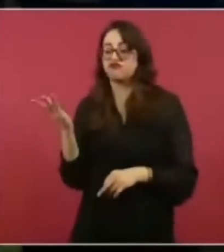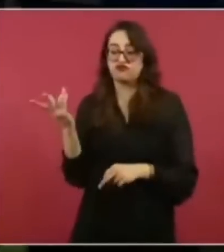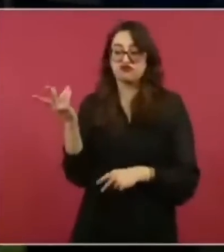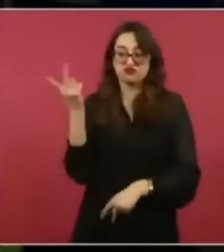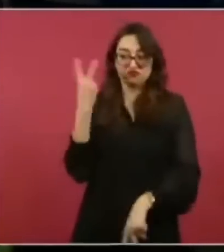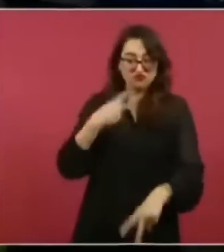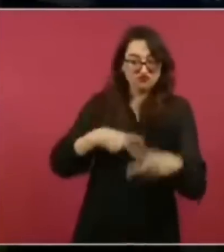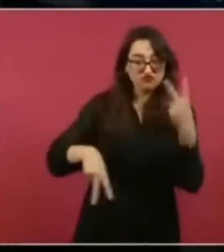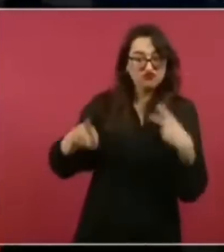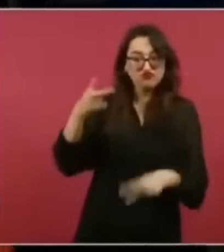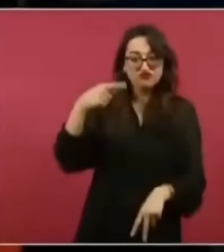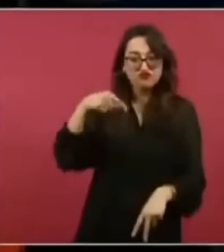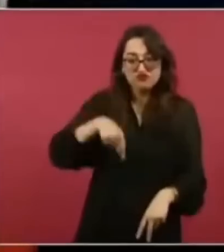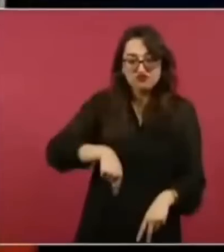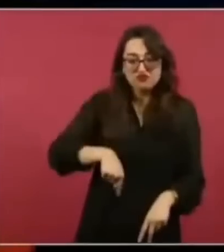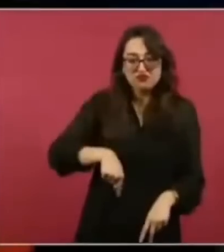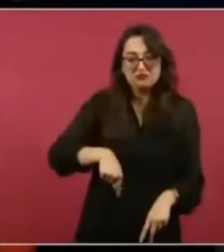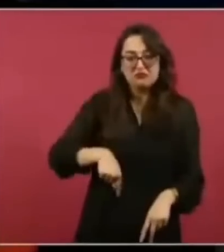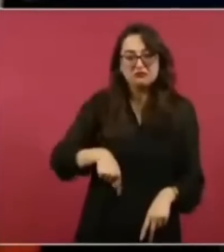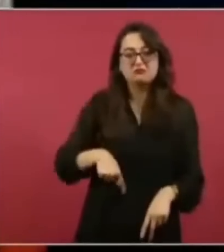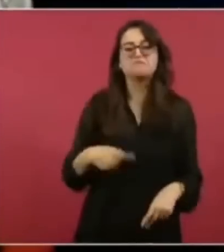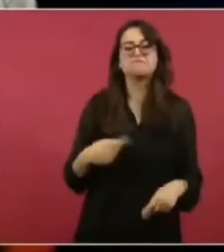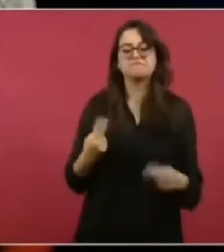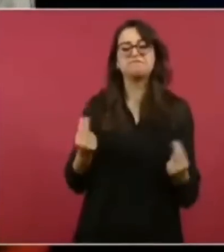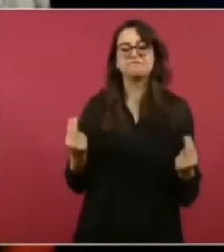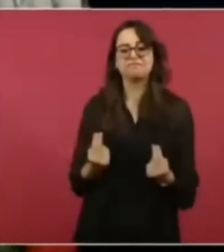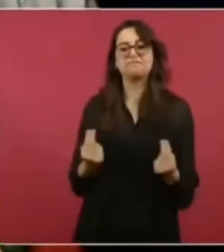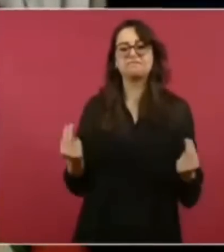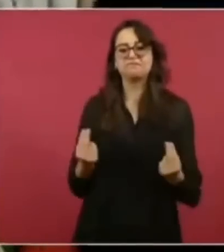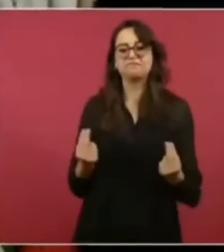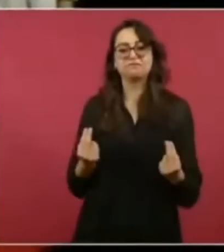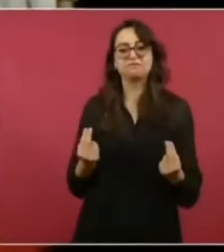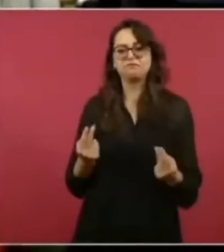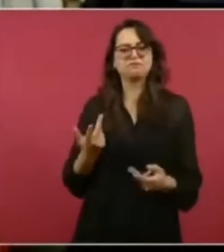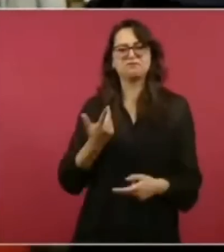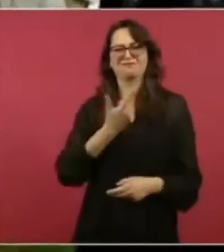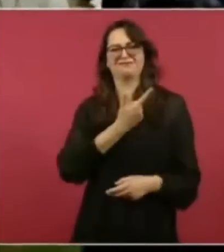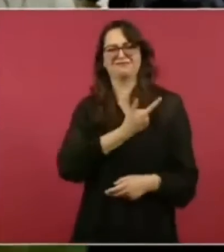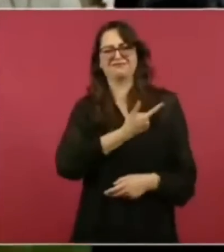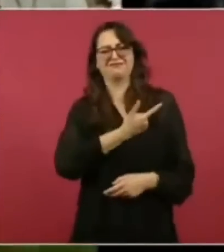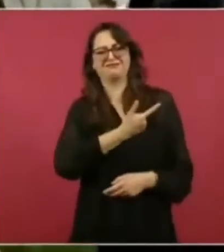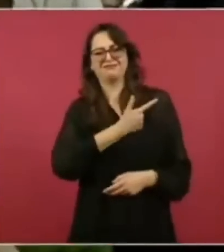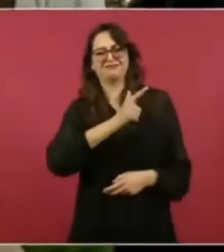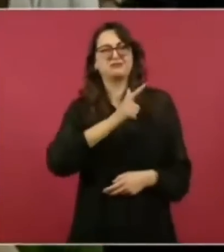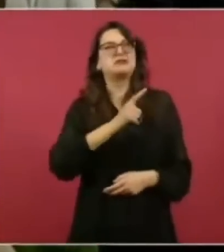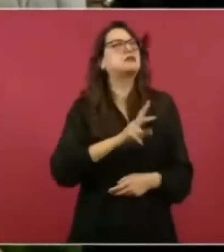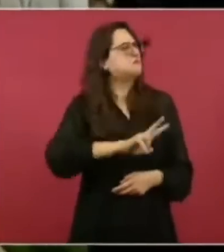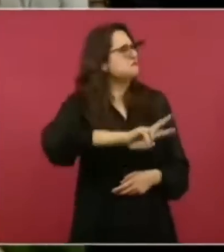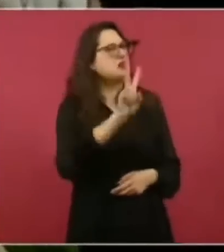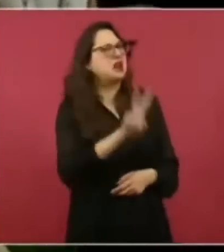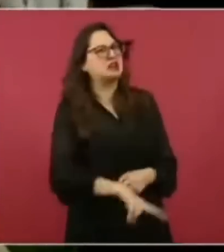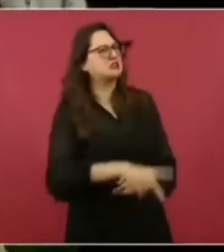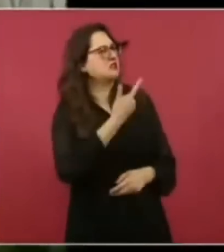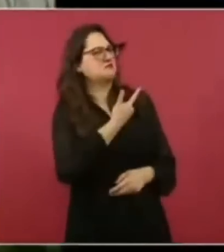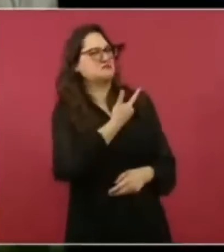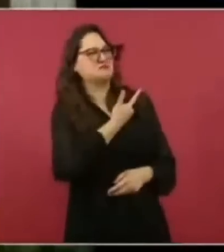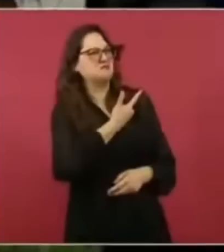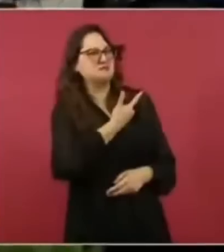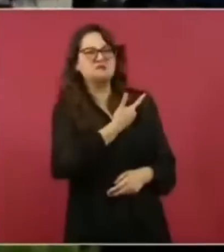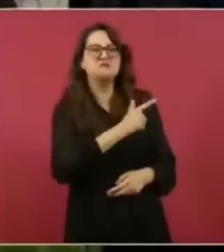hacen por necesidad, no por gusto. Por eso